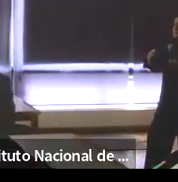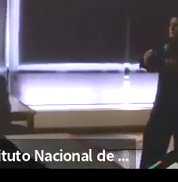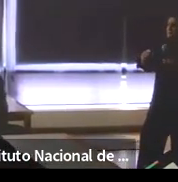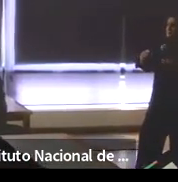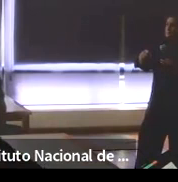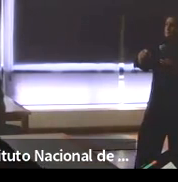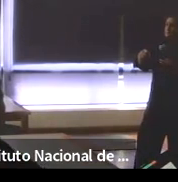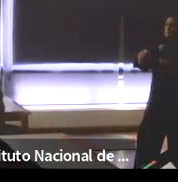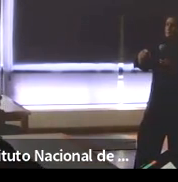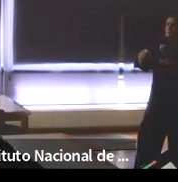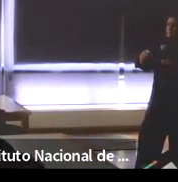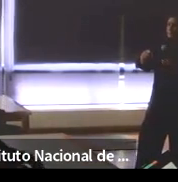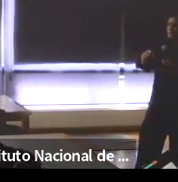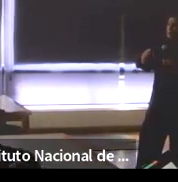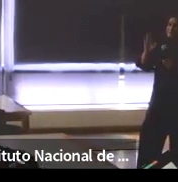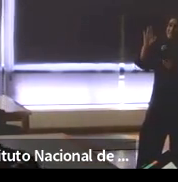no